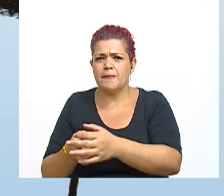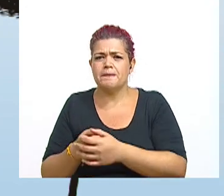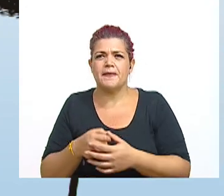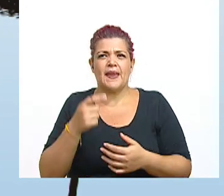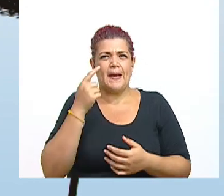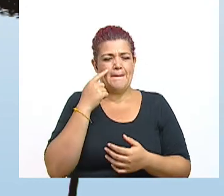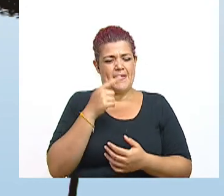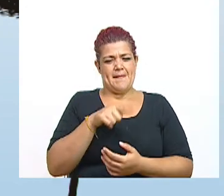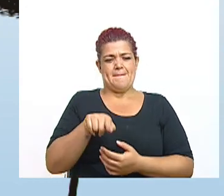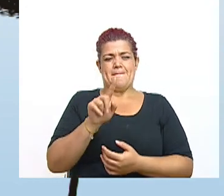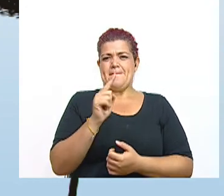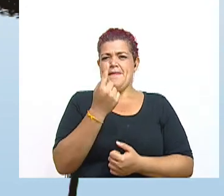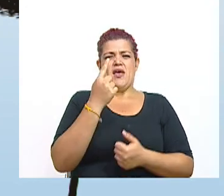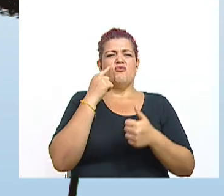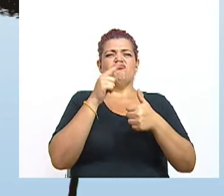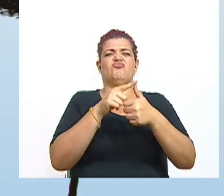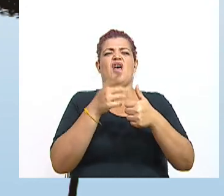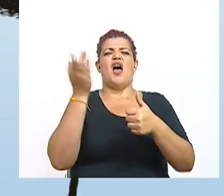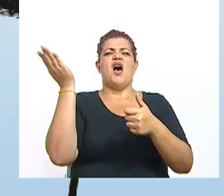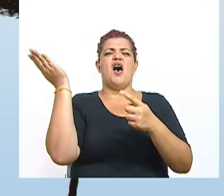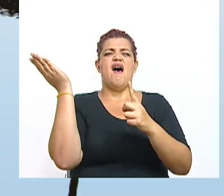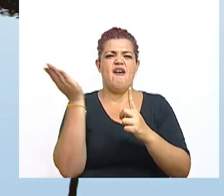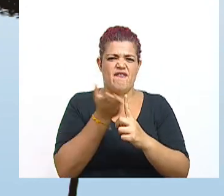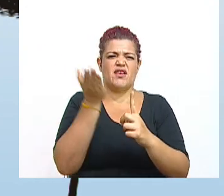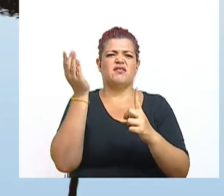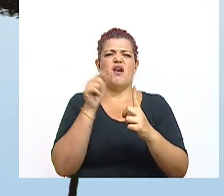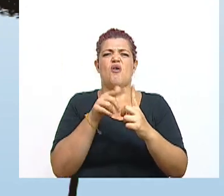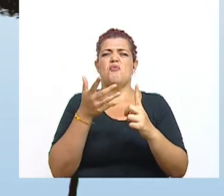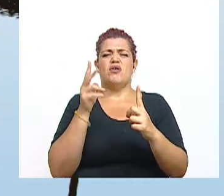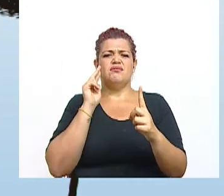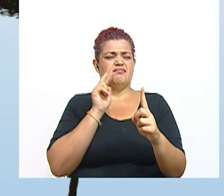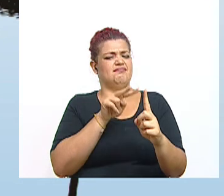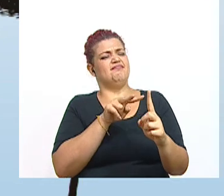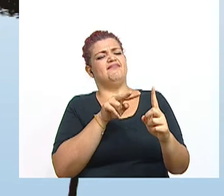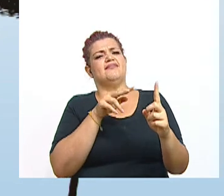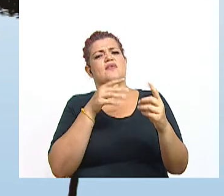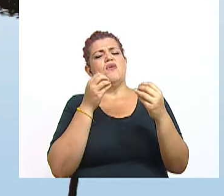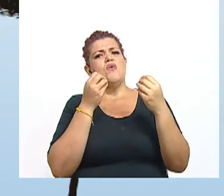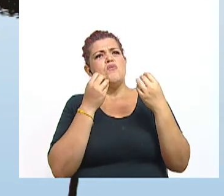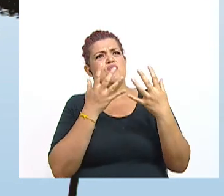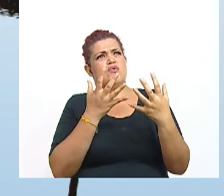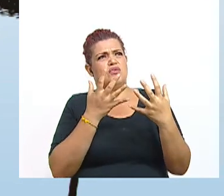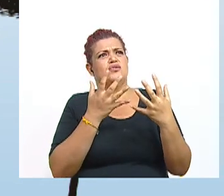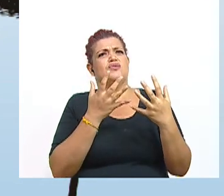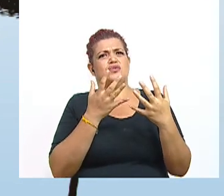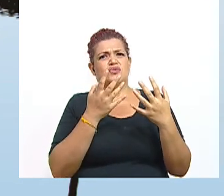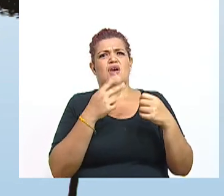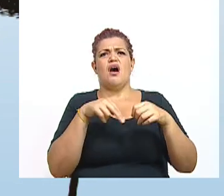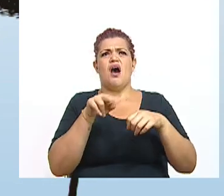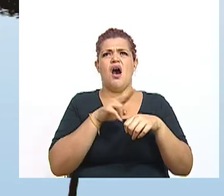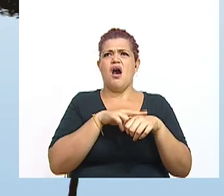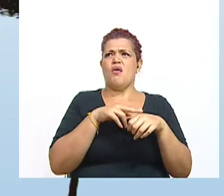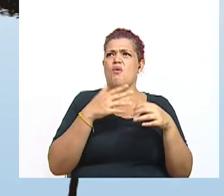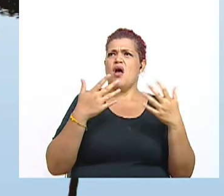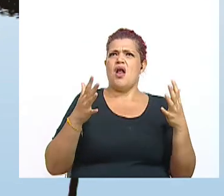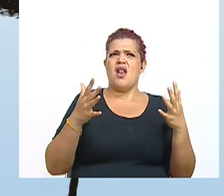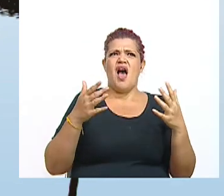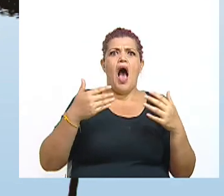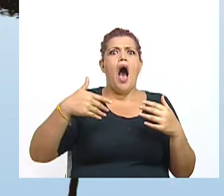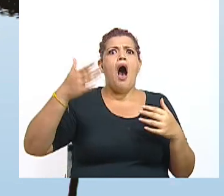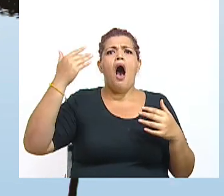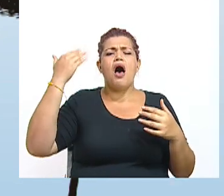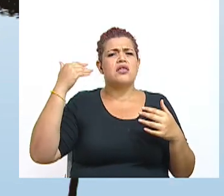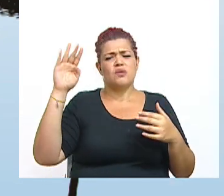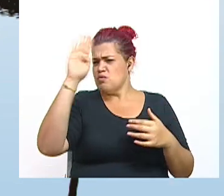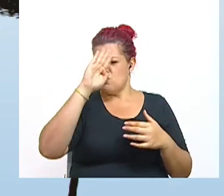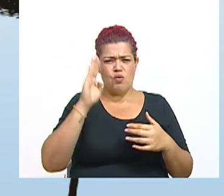Valoremos en primer lugar la afectación. Es curioso observar cómo muchos eventos naturales están sucediendo en lugares donde